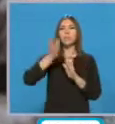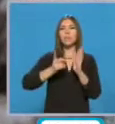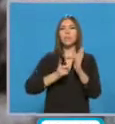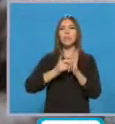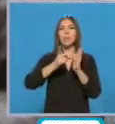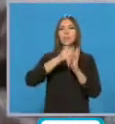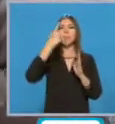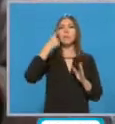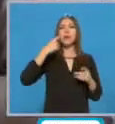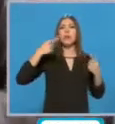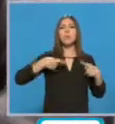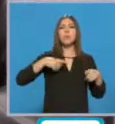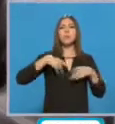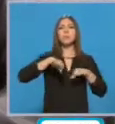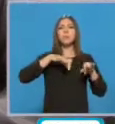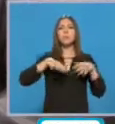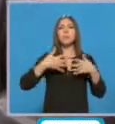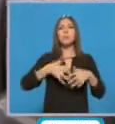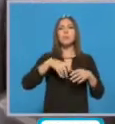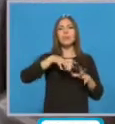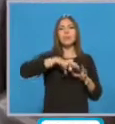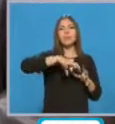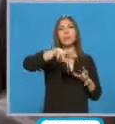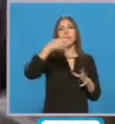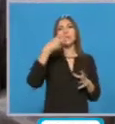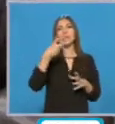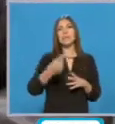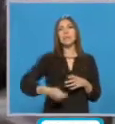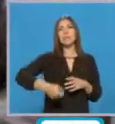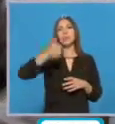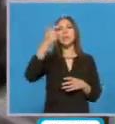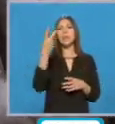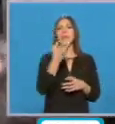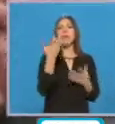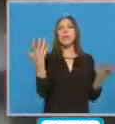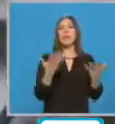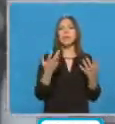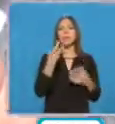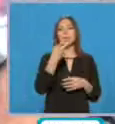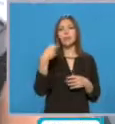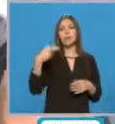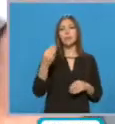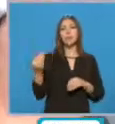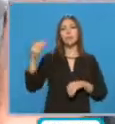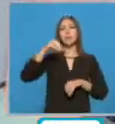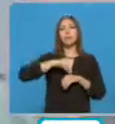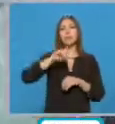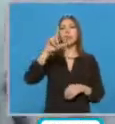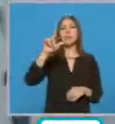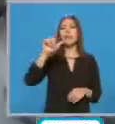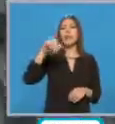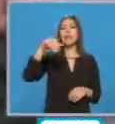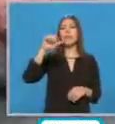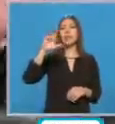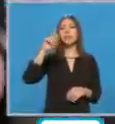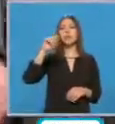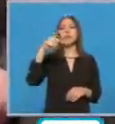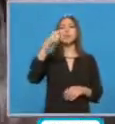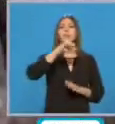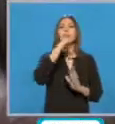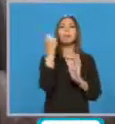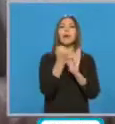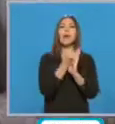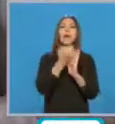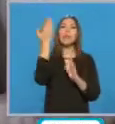unos ejecutivos como tales. Y así fue hecha La Mascota. Por eso se llama La Mascota, que era una marca de cigarros. Cigarros, exactamente, La